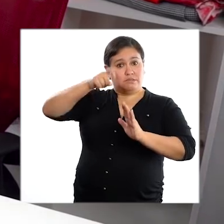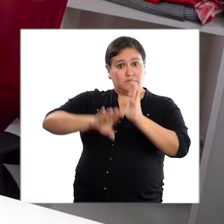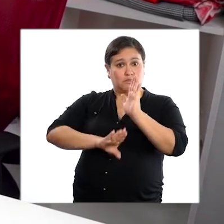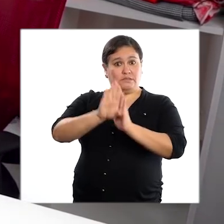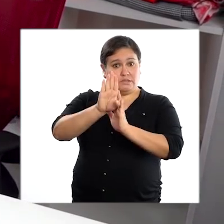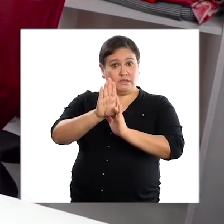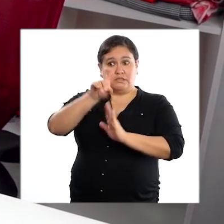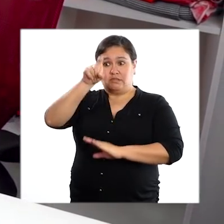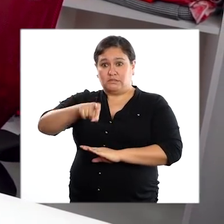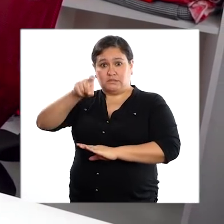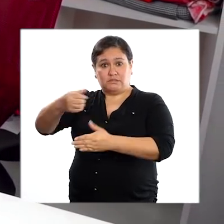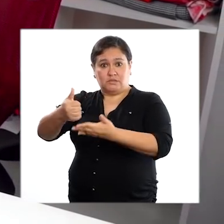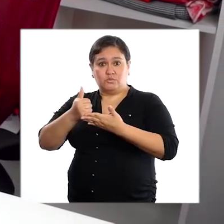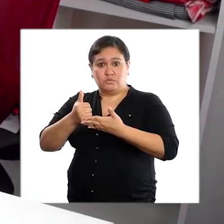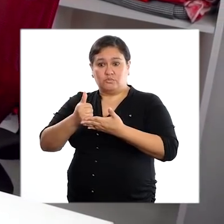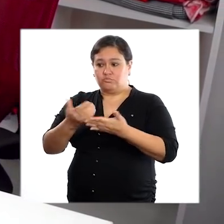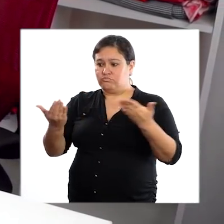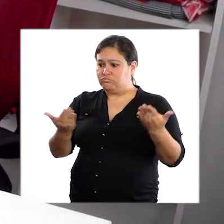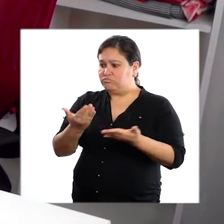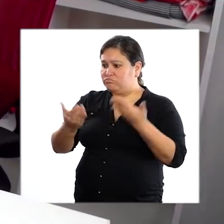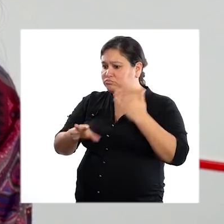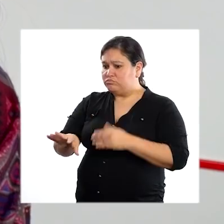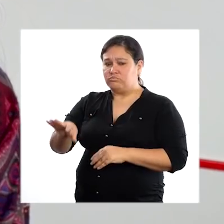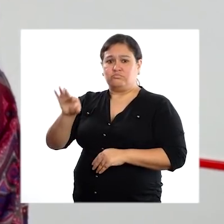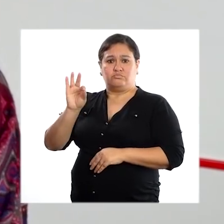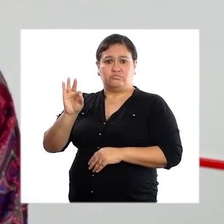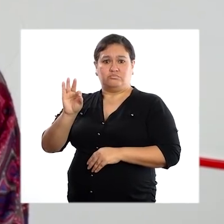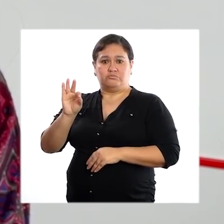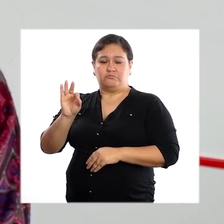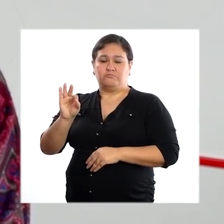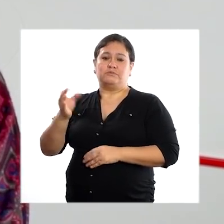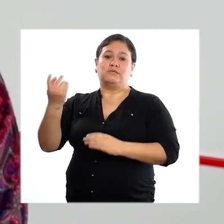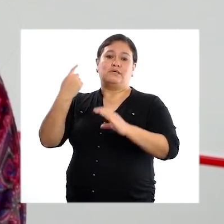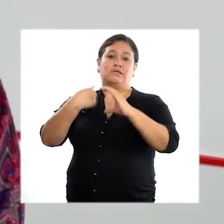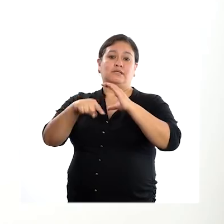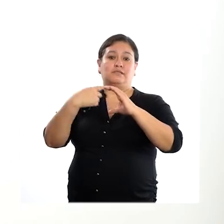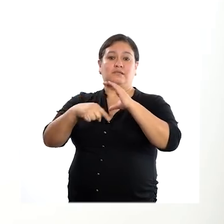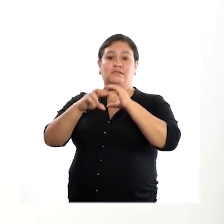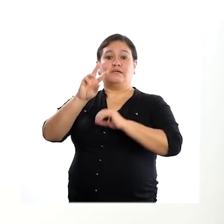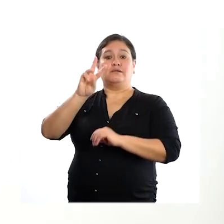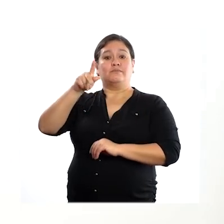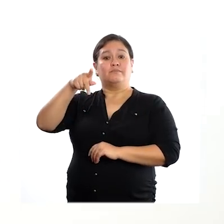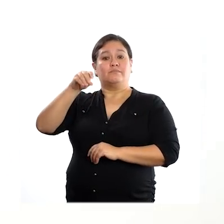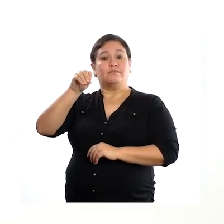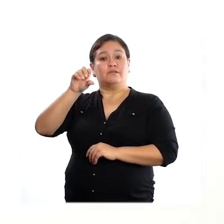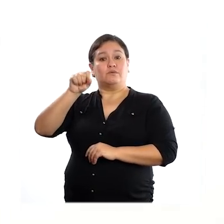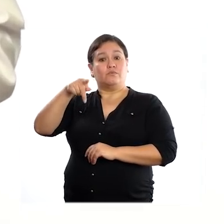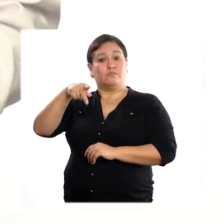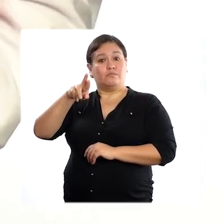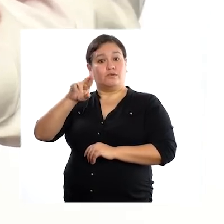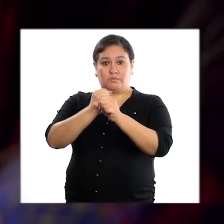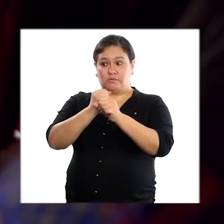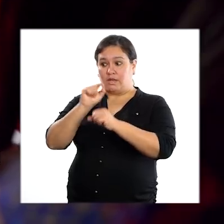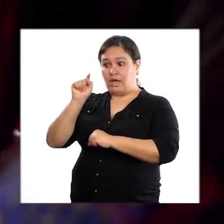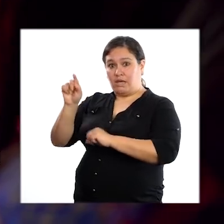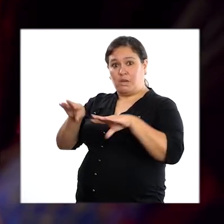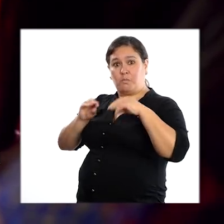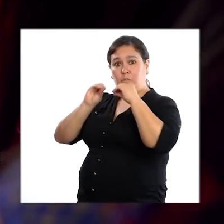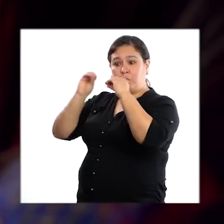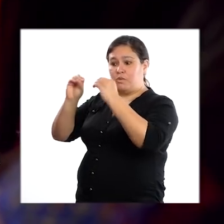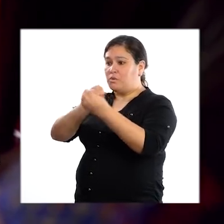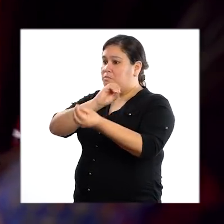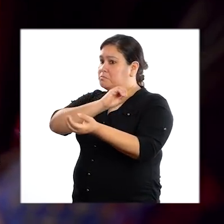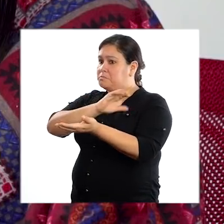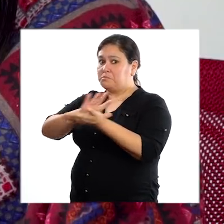¿Tu negocio requiere crecer? ¿Y necesitas ayuda? ¿Dónde la encuentras? En Empleos Perú. Aquí